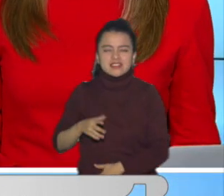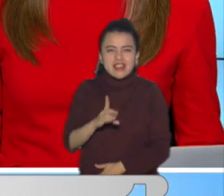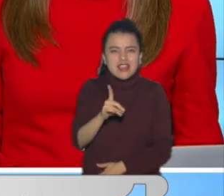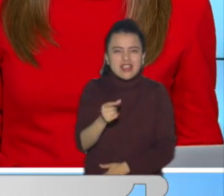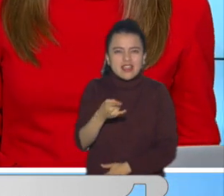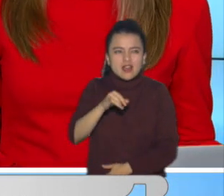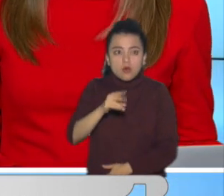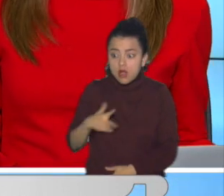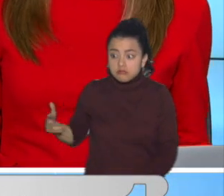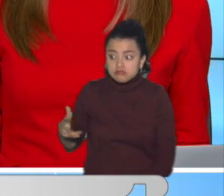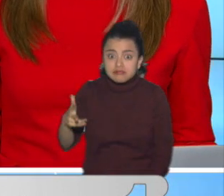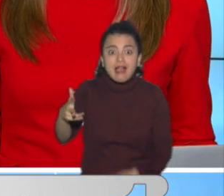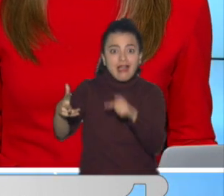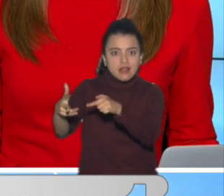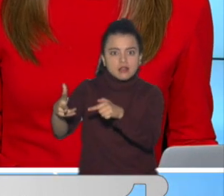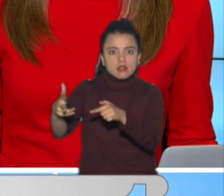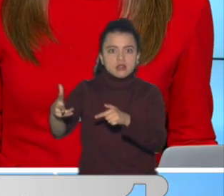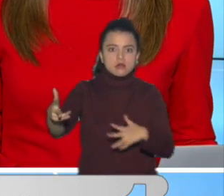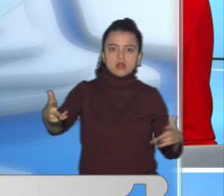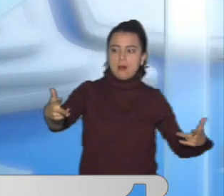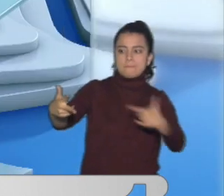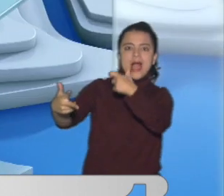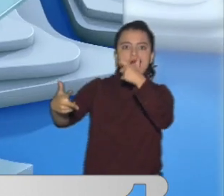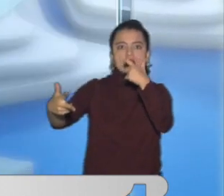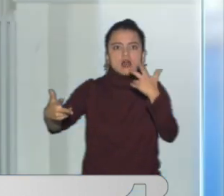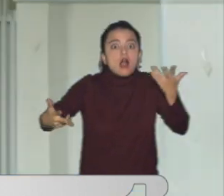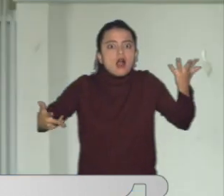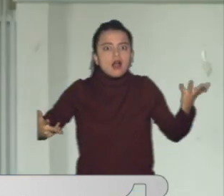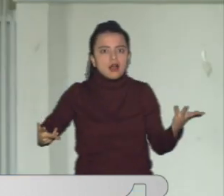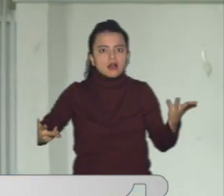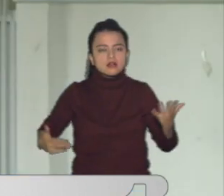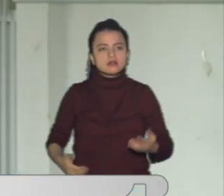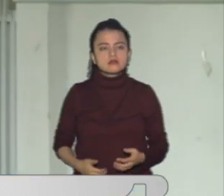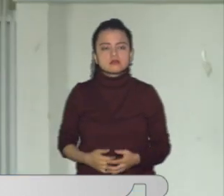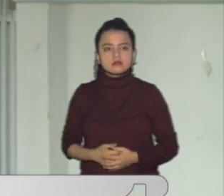el concejal y qué dicen las autoridades?